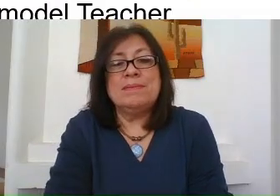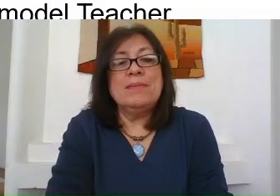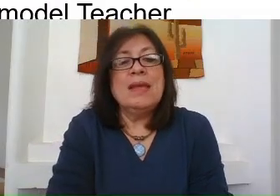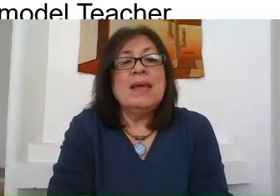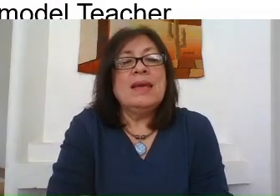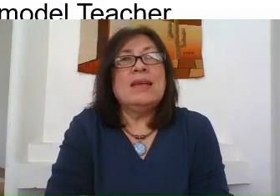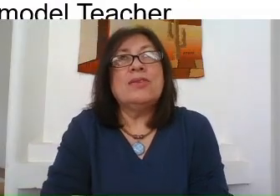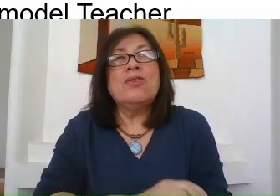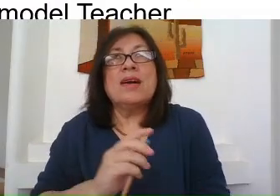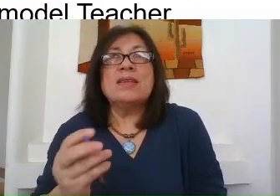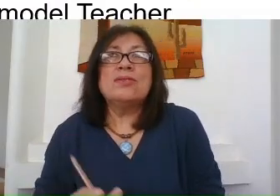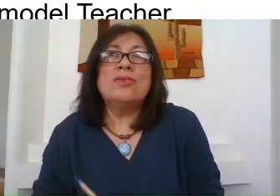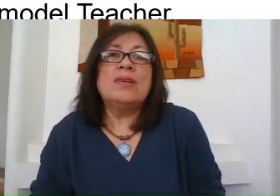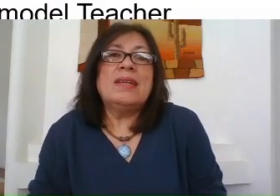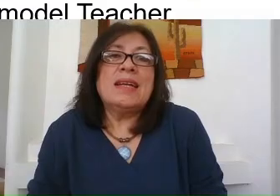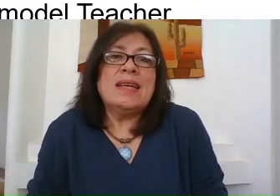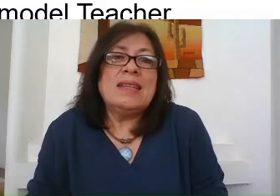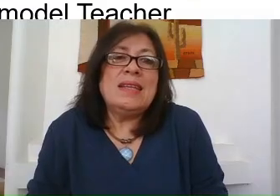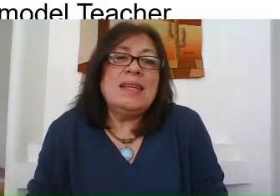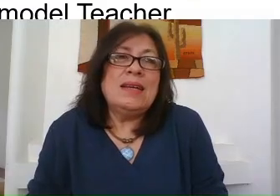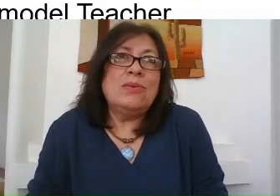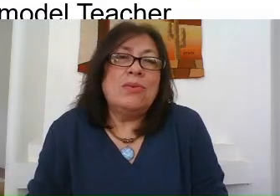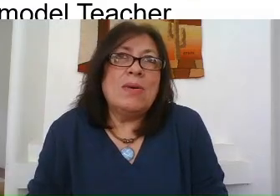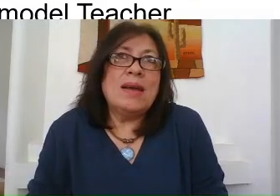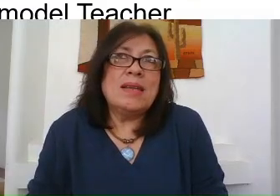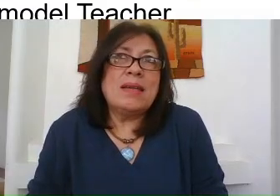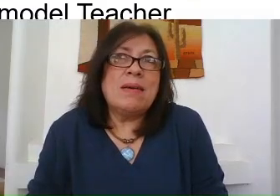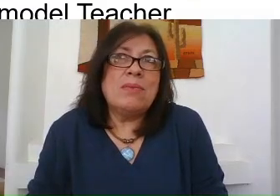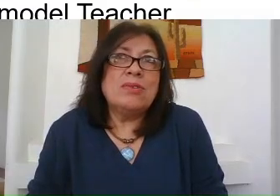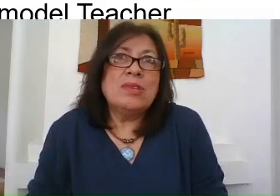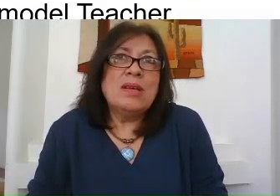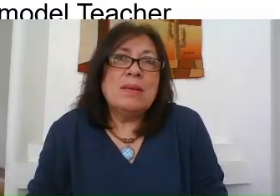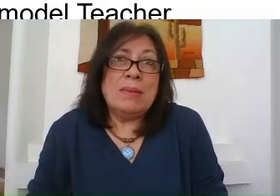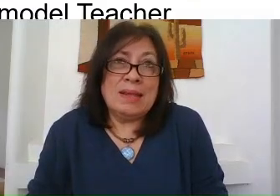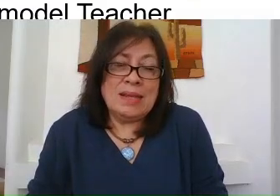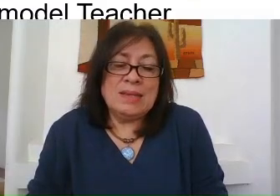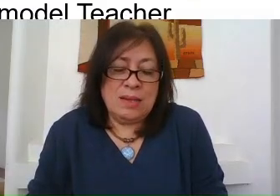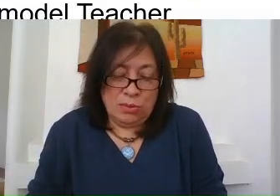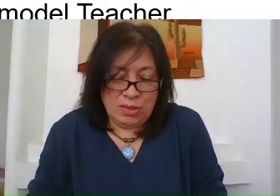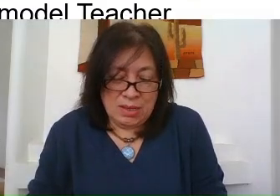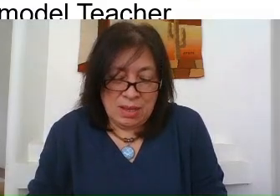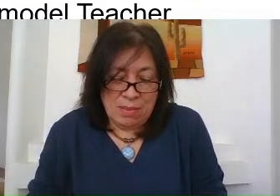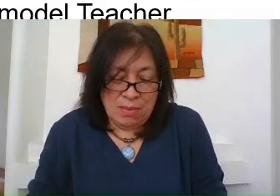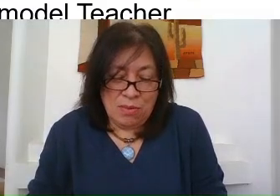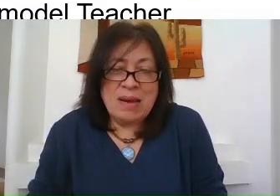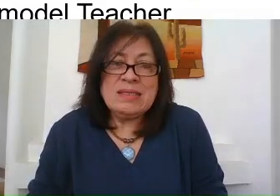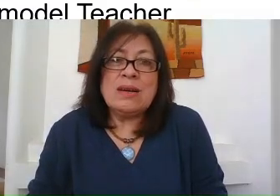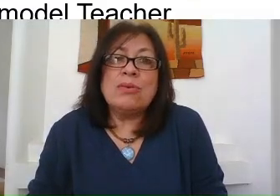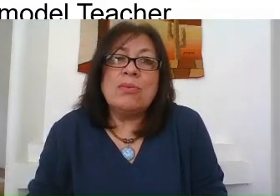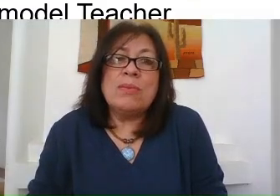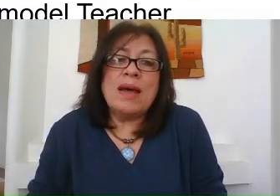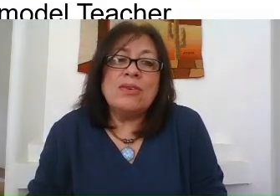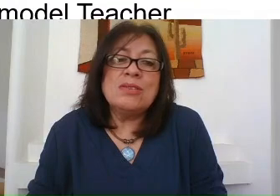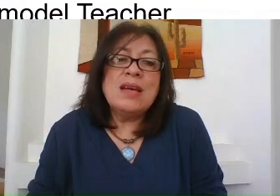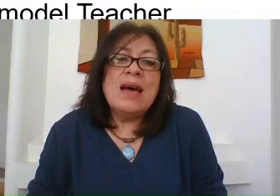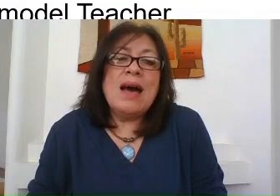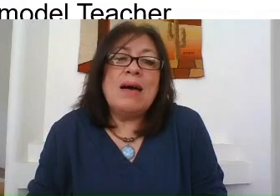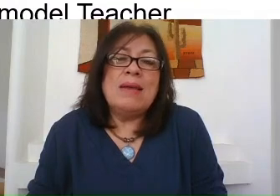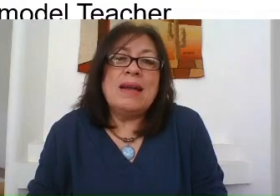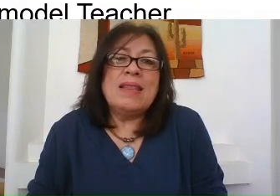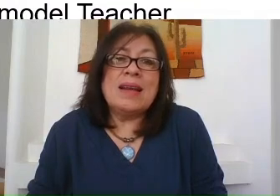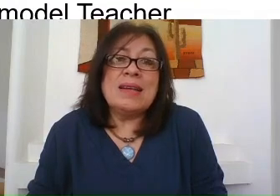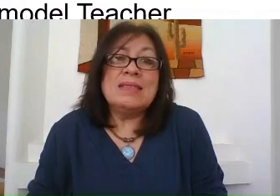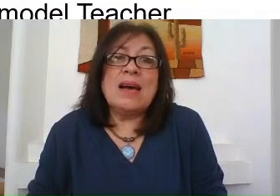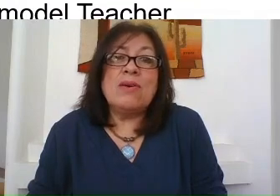infancia. En todo caso, en Argentina, en Uruguay, plantea Ceruti, estábamos más acostumbrados